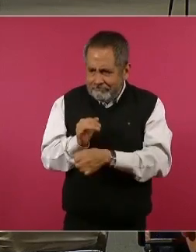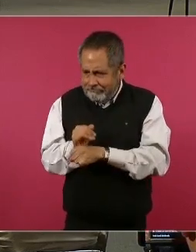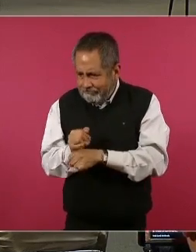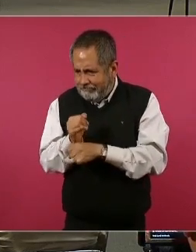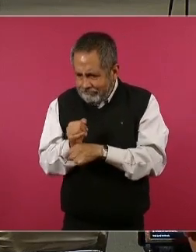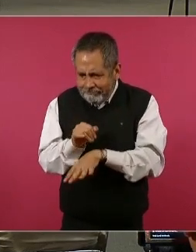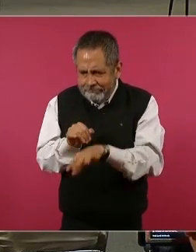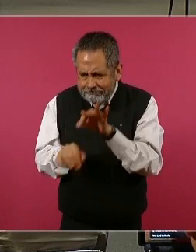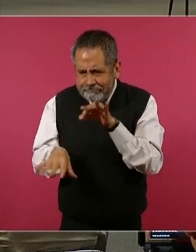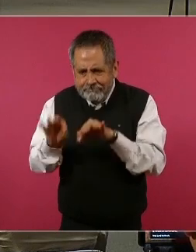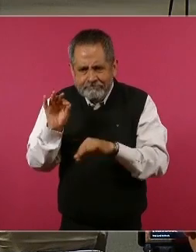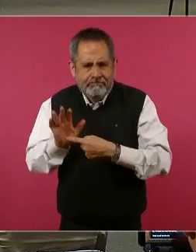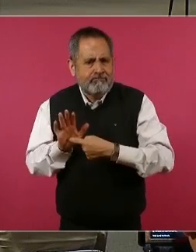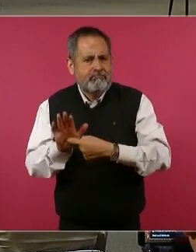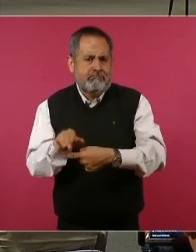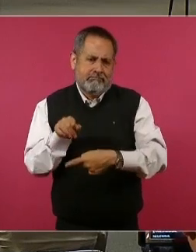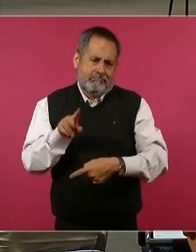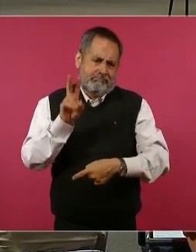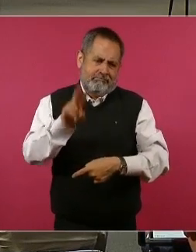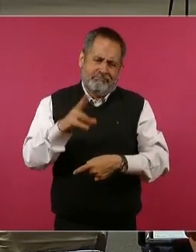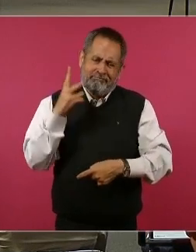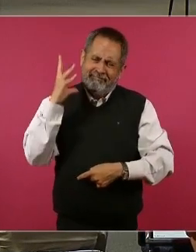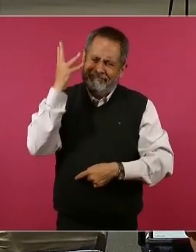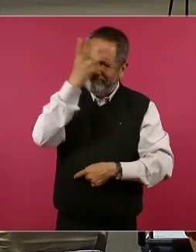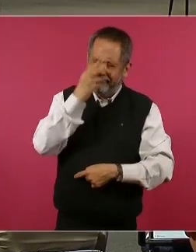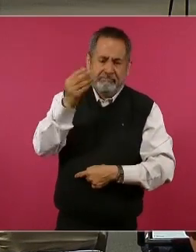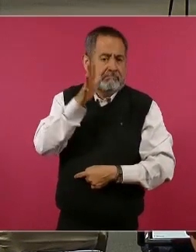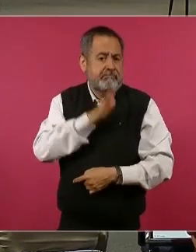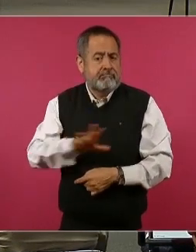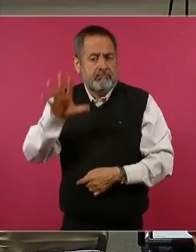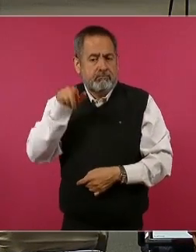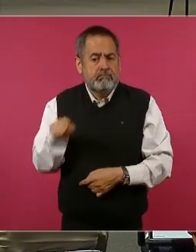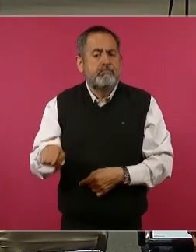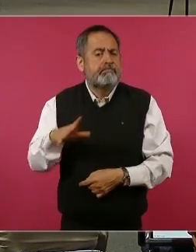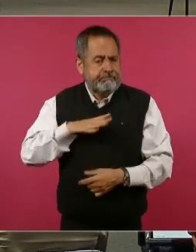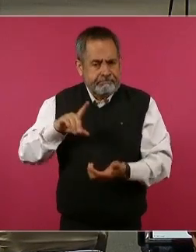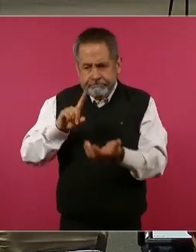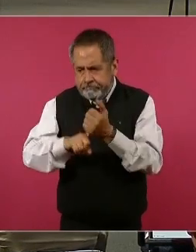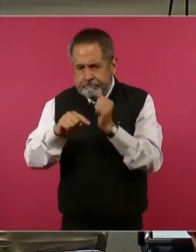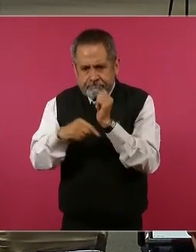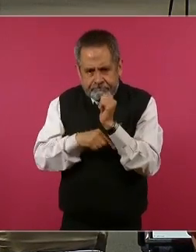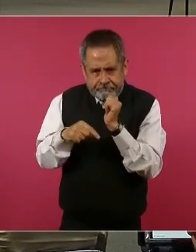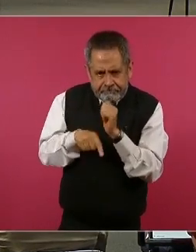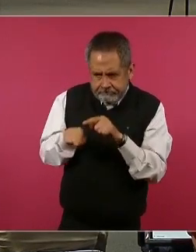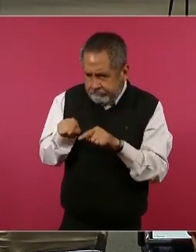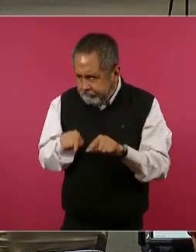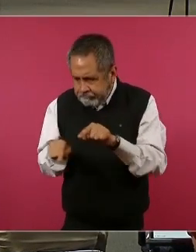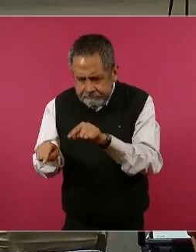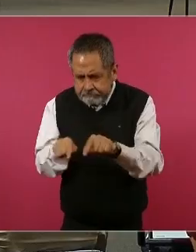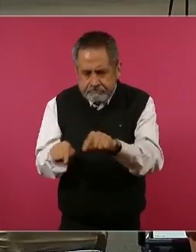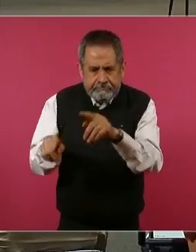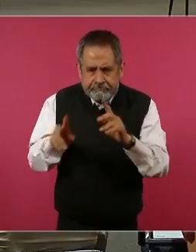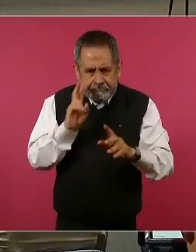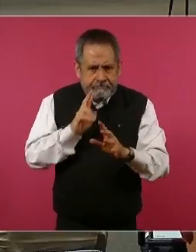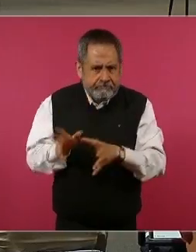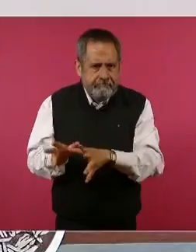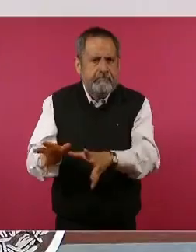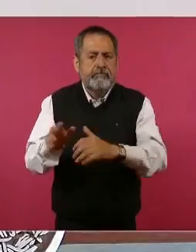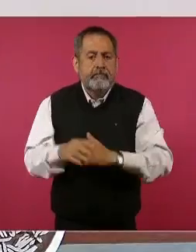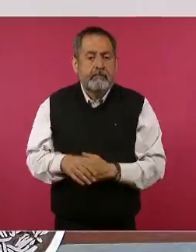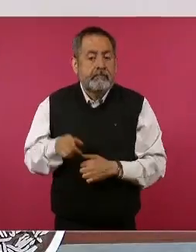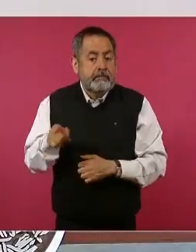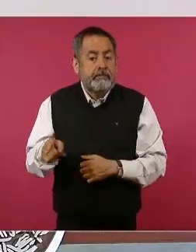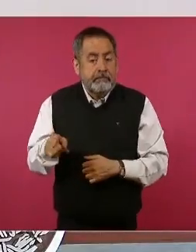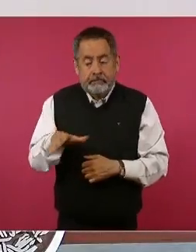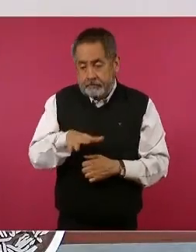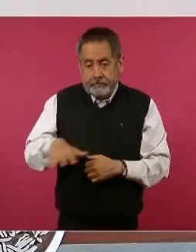cuenta de las maravillas que pueden encontrarse si nos aproximamos a esta área, que va a